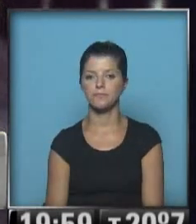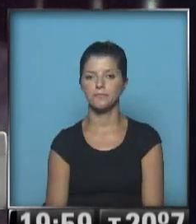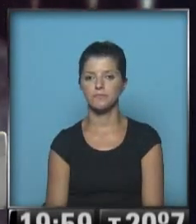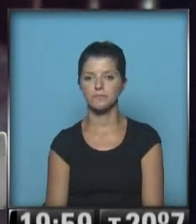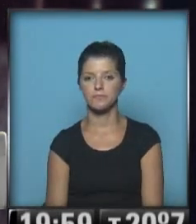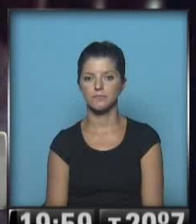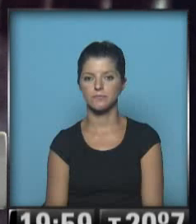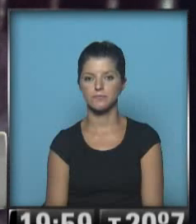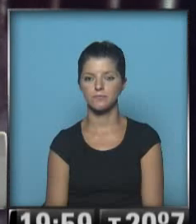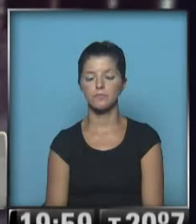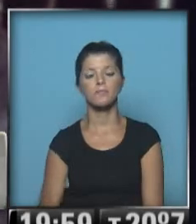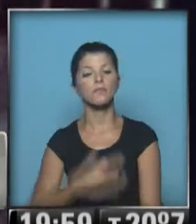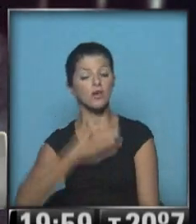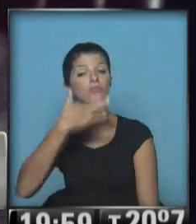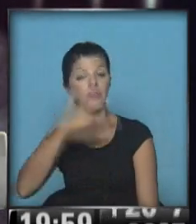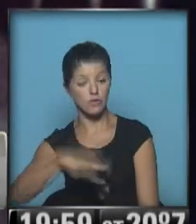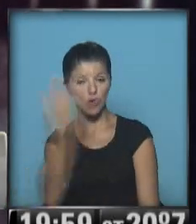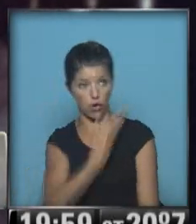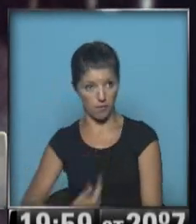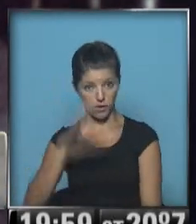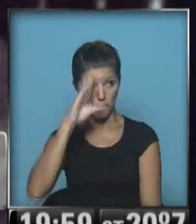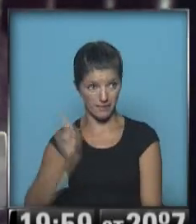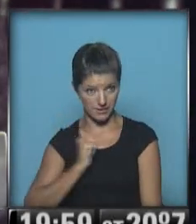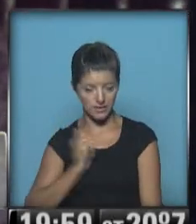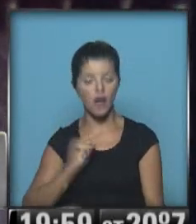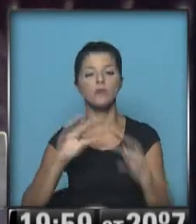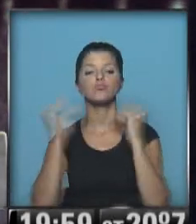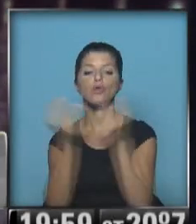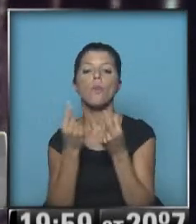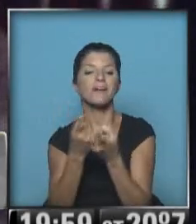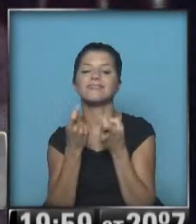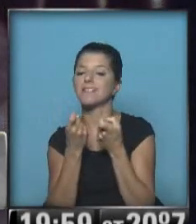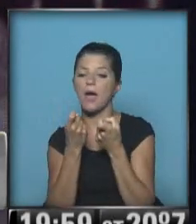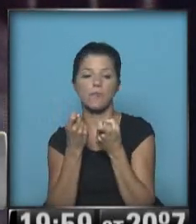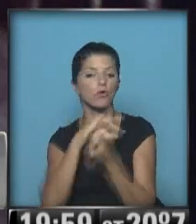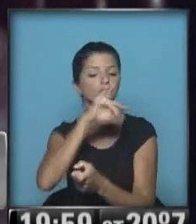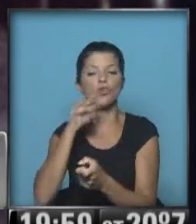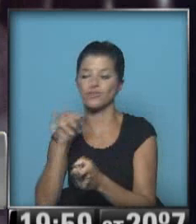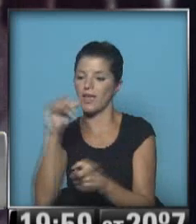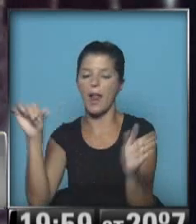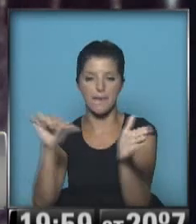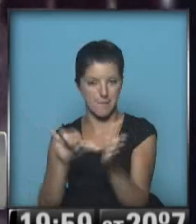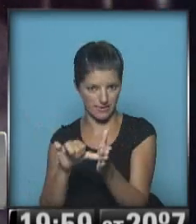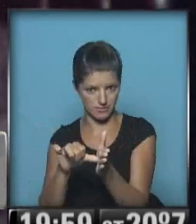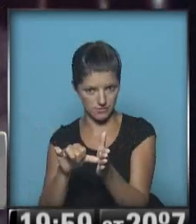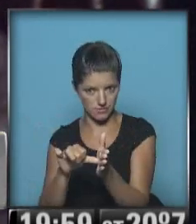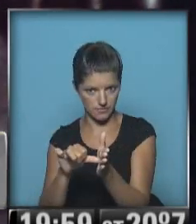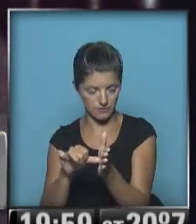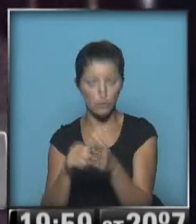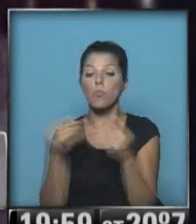Argentina entiendo que el gobierno militar fue el resultado de una necesidad Inevitable del país el país